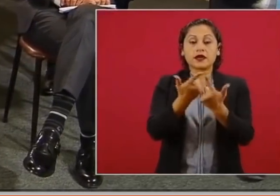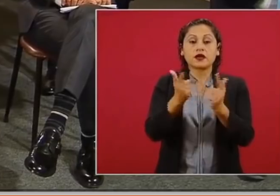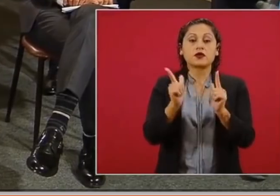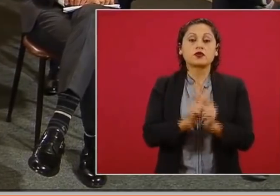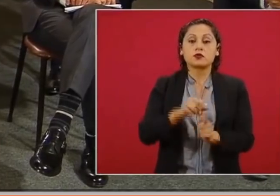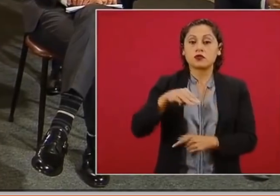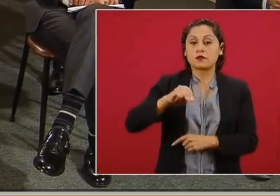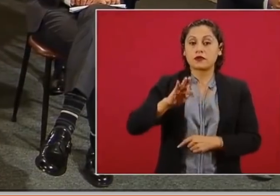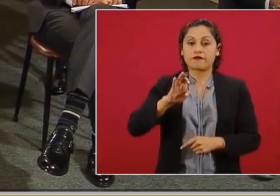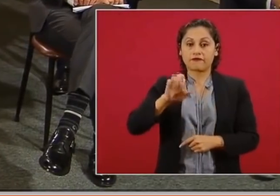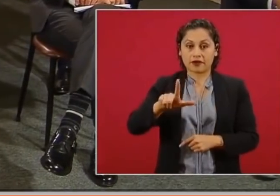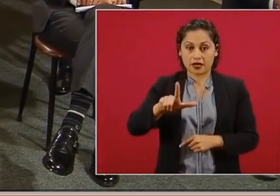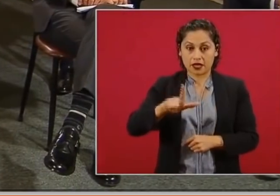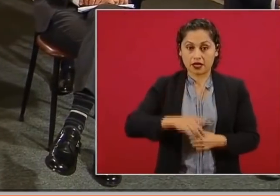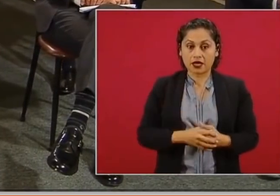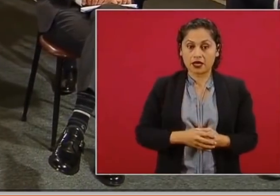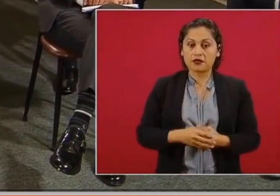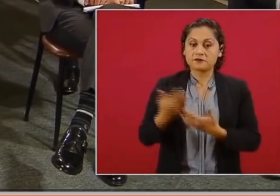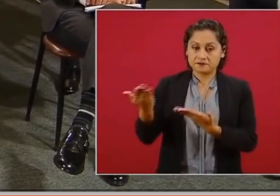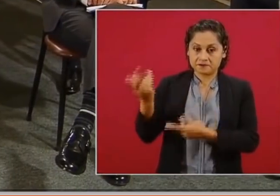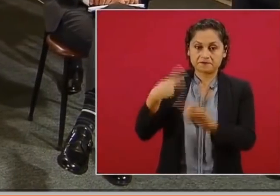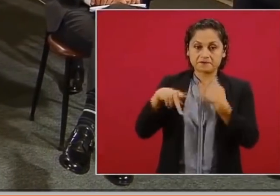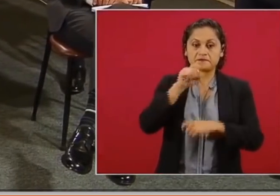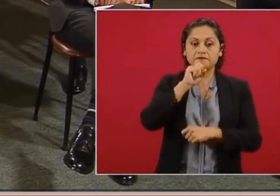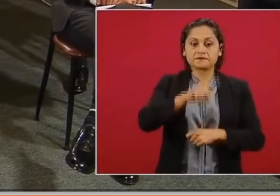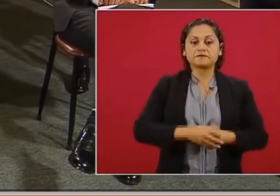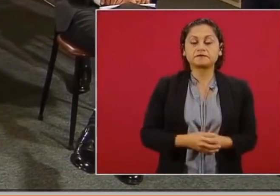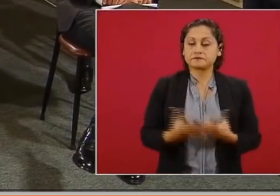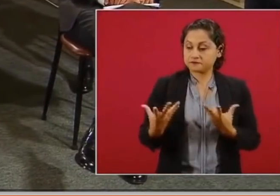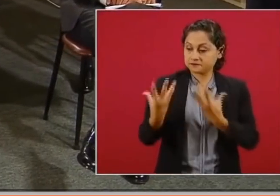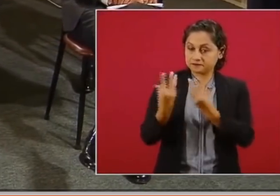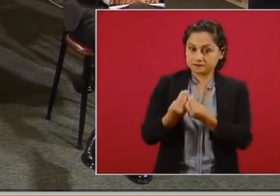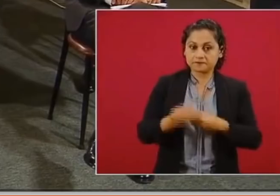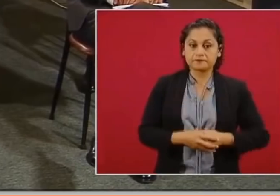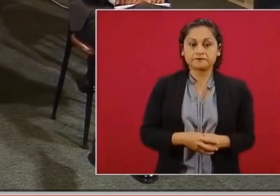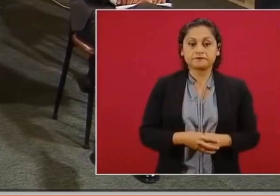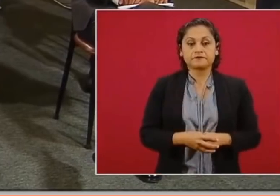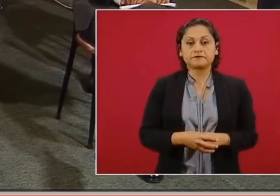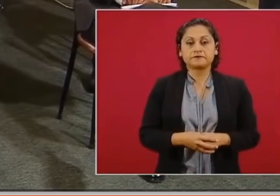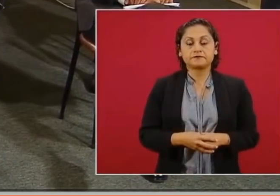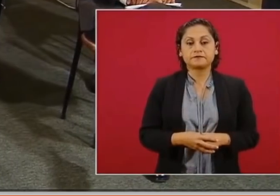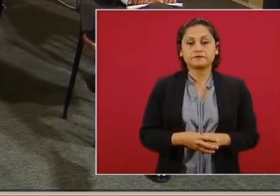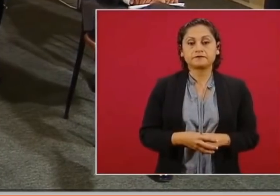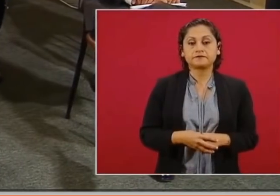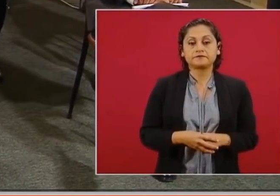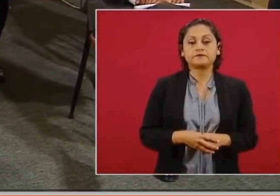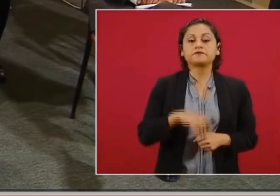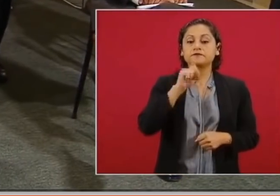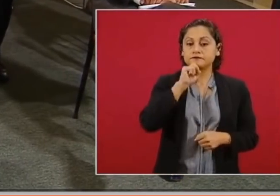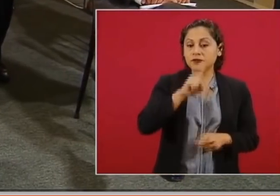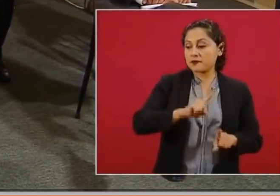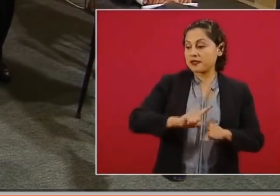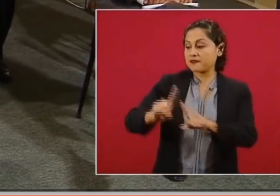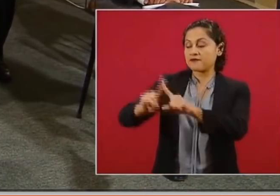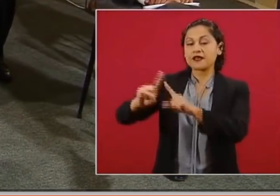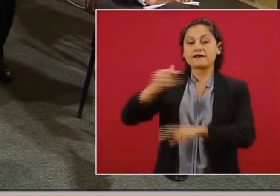Mifel. Está también aquí con nosotros acompañándonos. Y los presidentes de